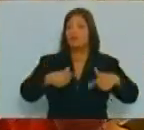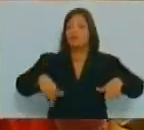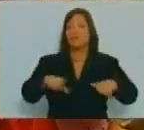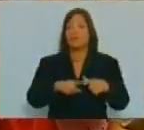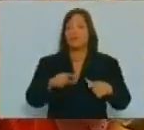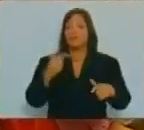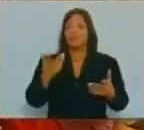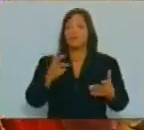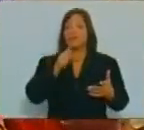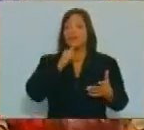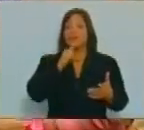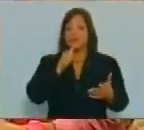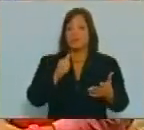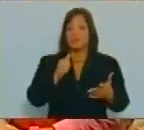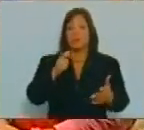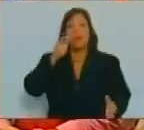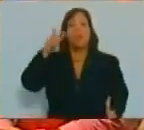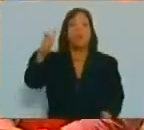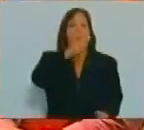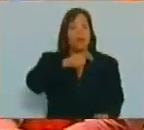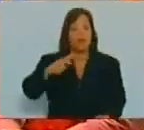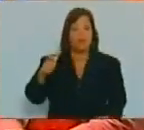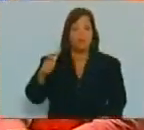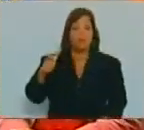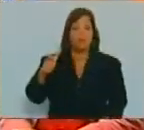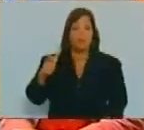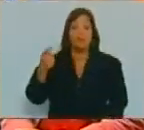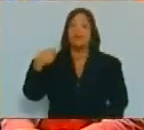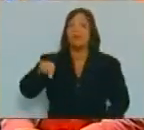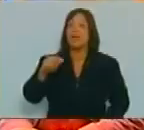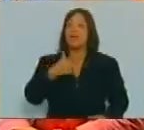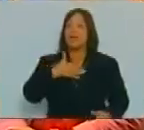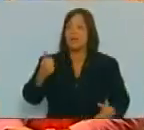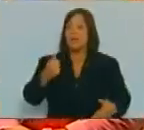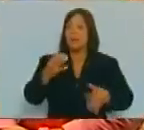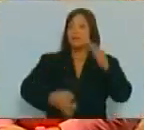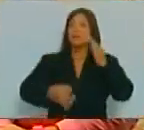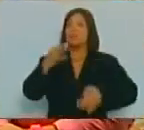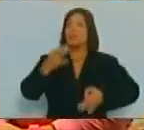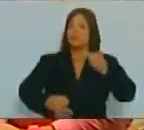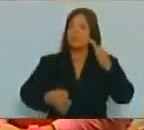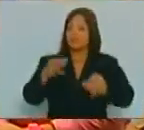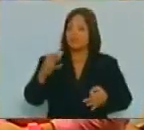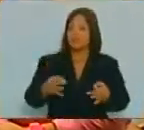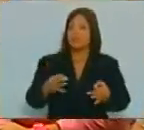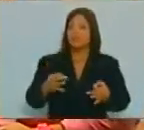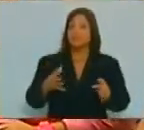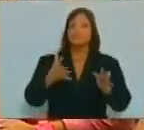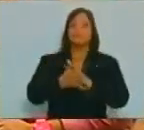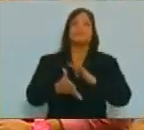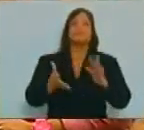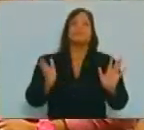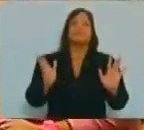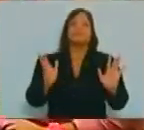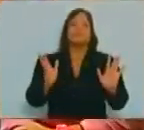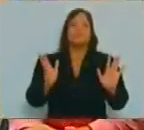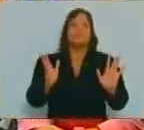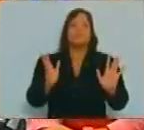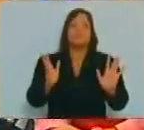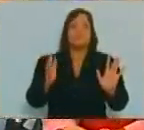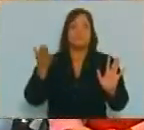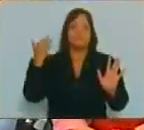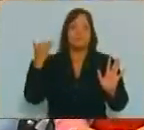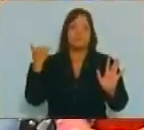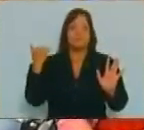es el pueblo que aspira a justicia en el caso mientras fungía